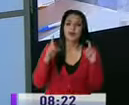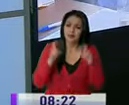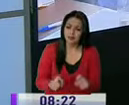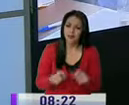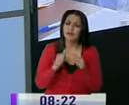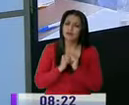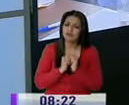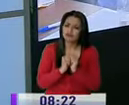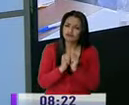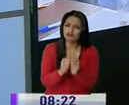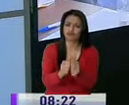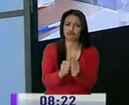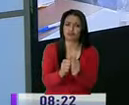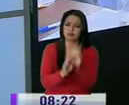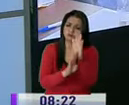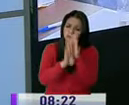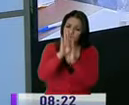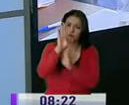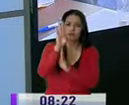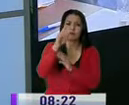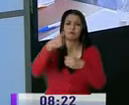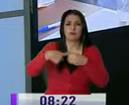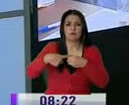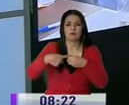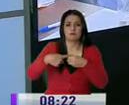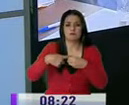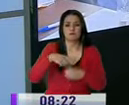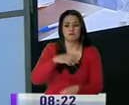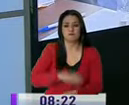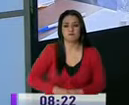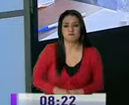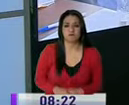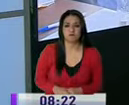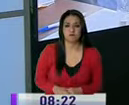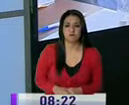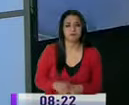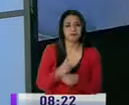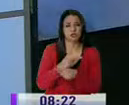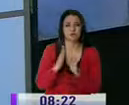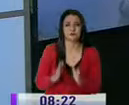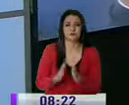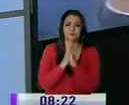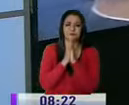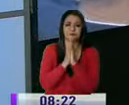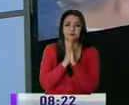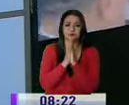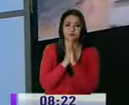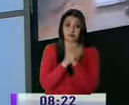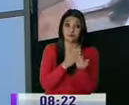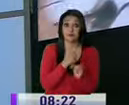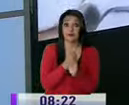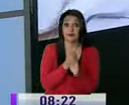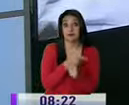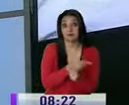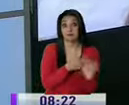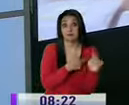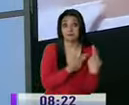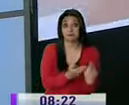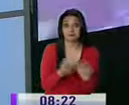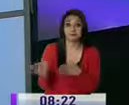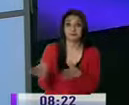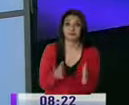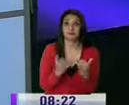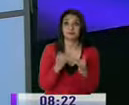cogidos de la mano en favor de ir creciendo en este Quito metropolitano. Así que, señores concejales, está en su cancha también. Vamos ahora con